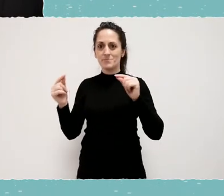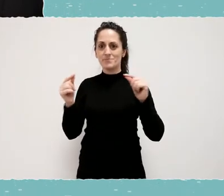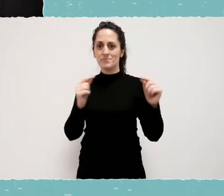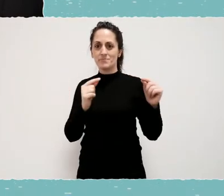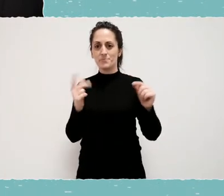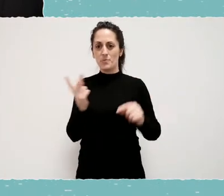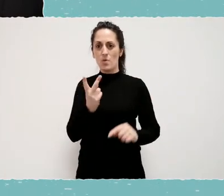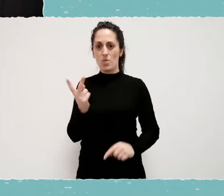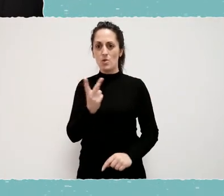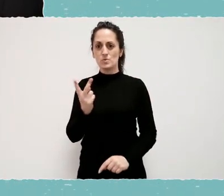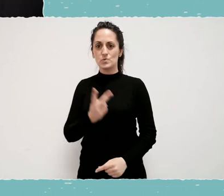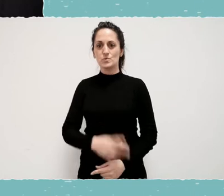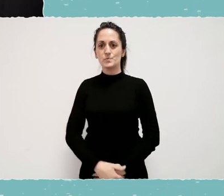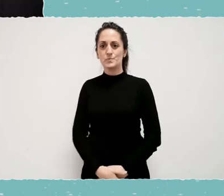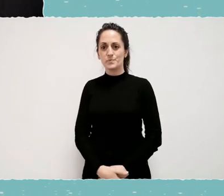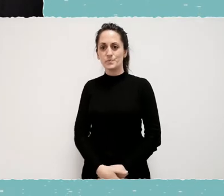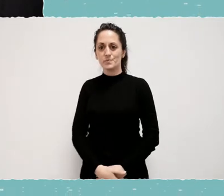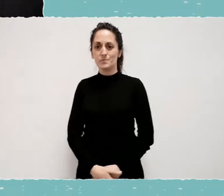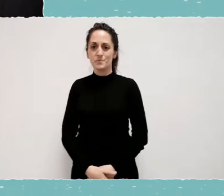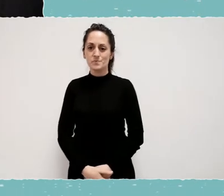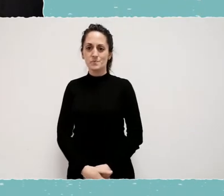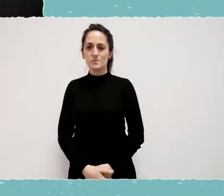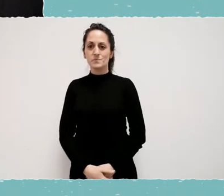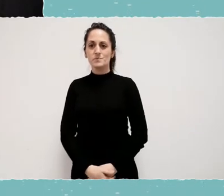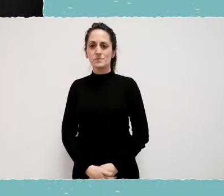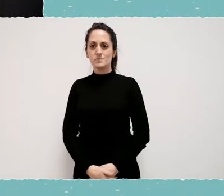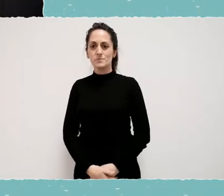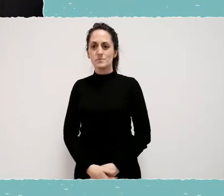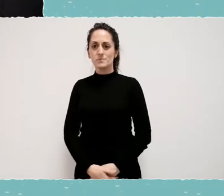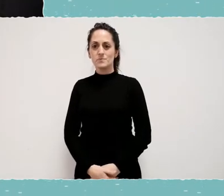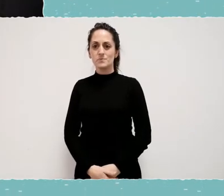la la. No, no, no, no, no, no, no, no, no,